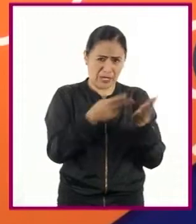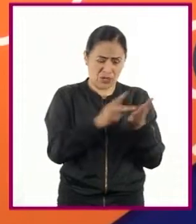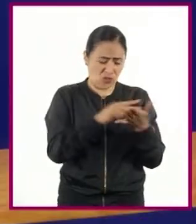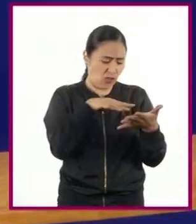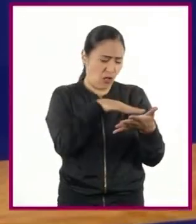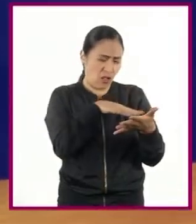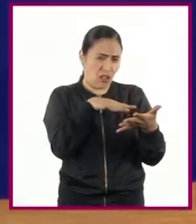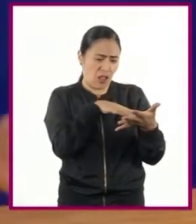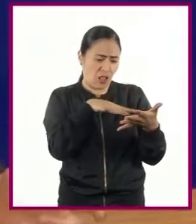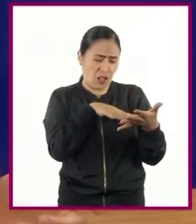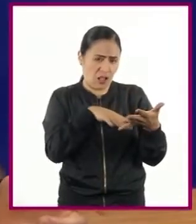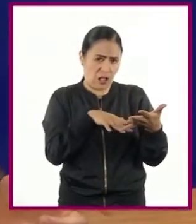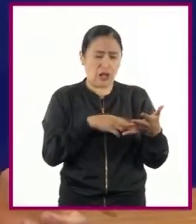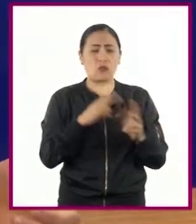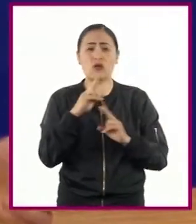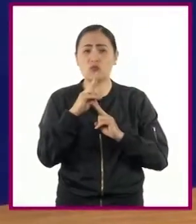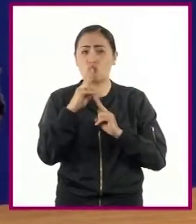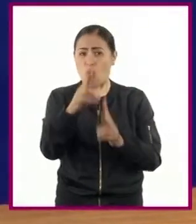periódicos? No.